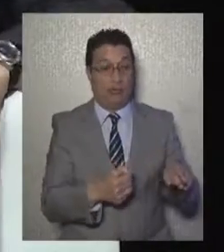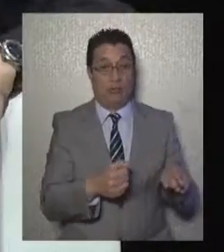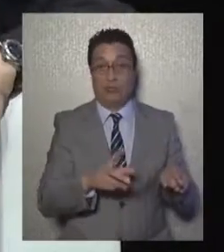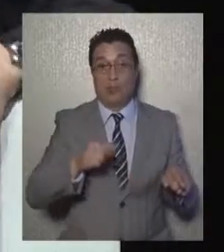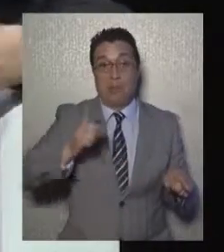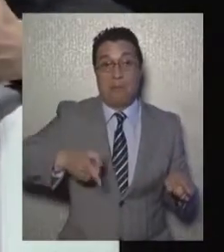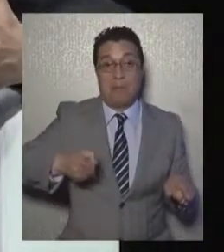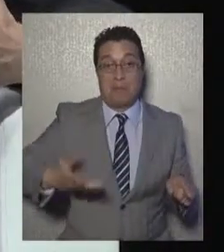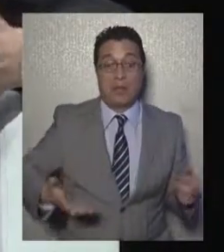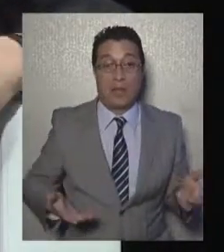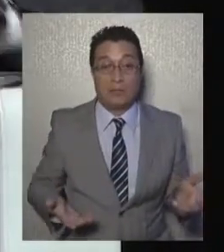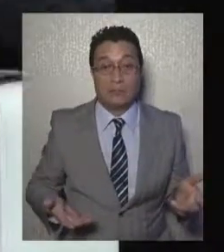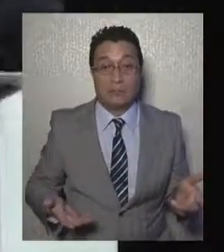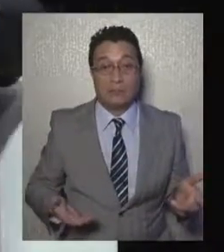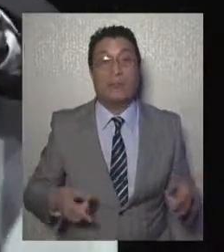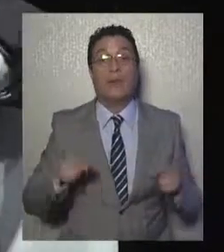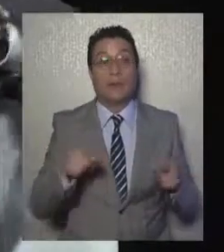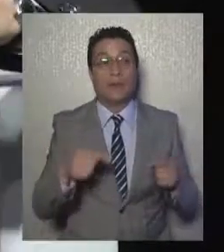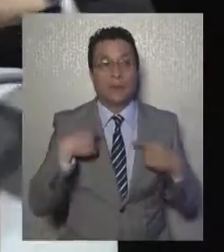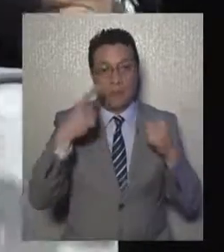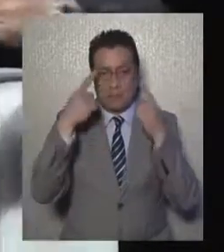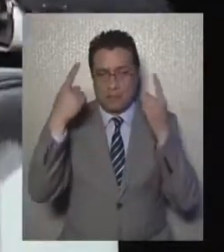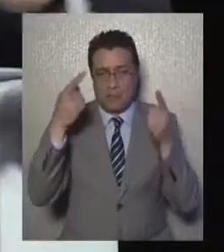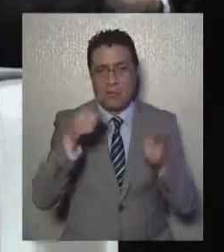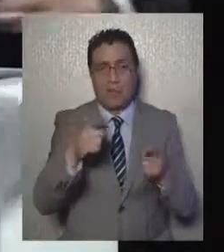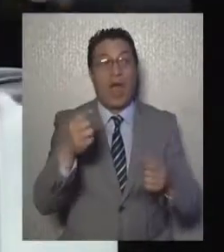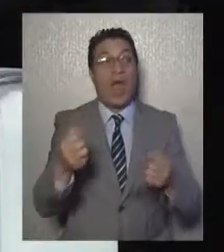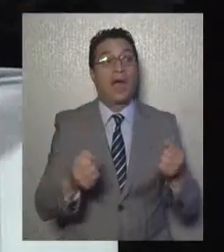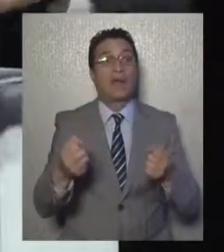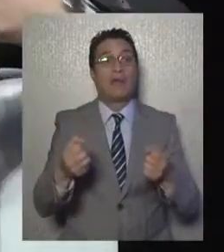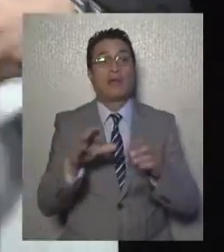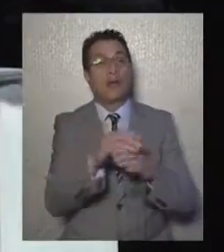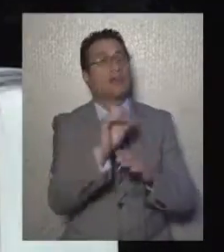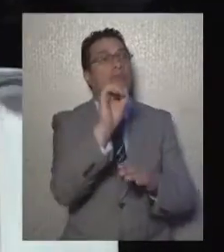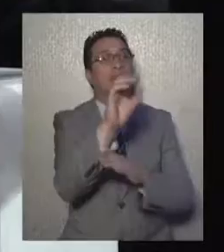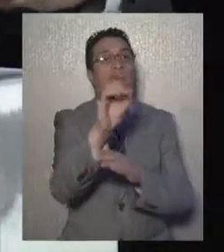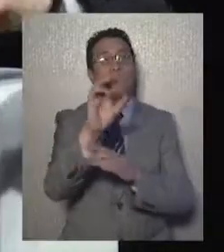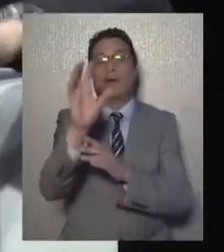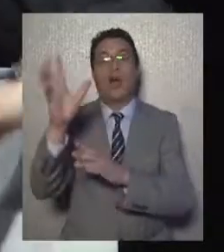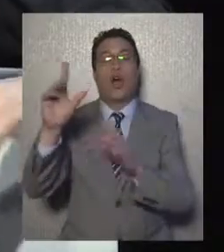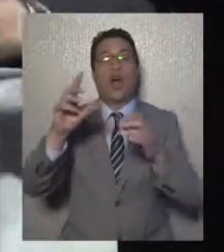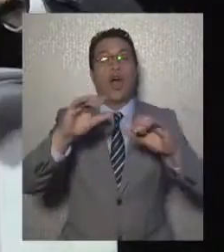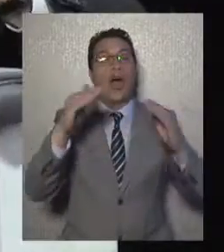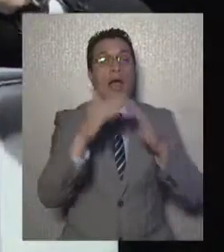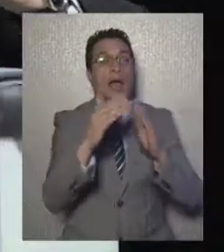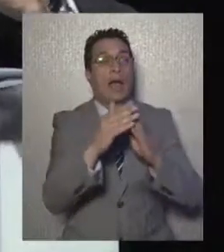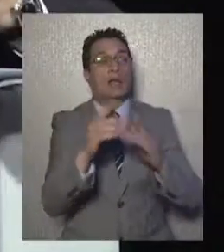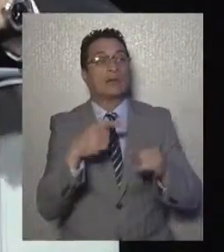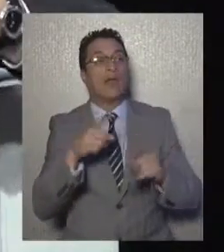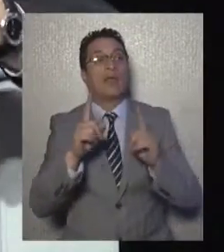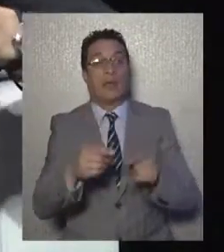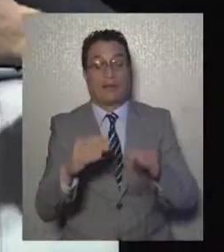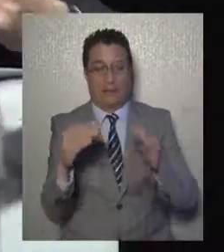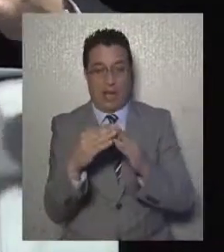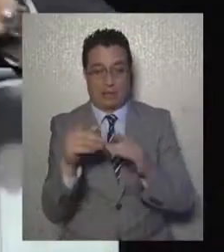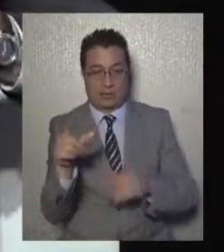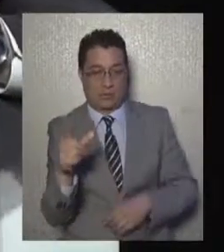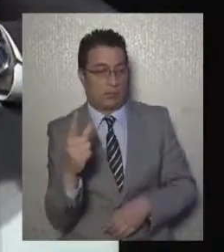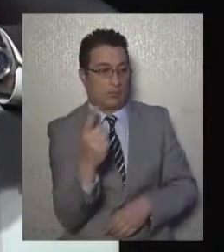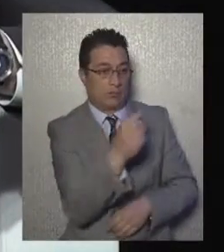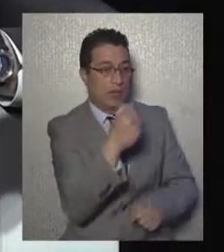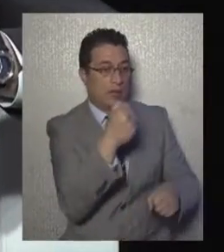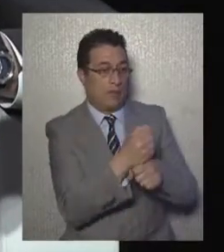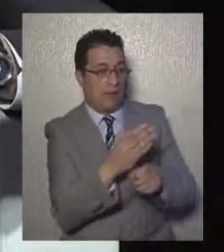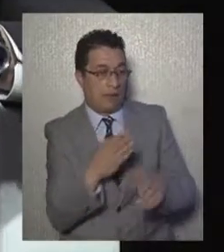físicamente. Entonces, imagina una persona de estas camionetas que tiene que ir a instalar sistemas a los hogares, que tiene que salir de la casa, llegar a la